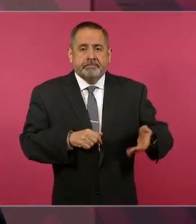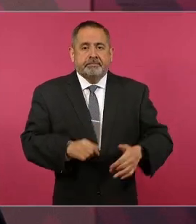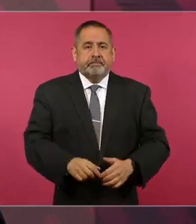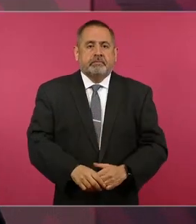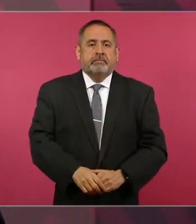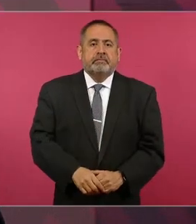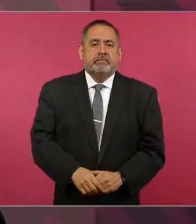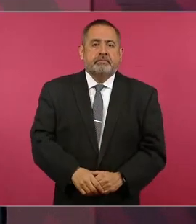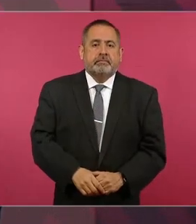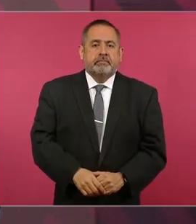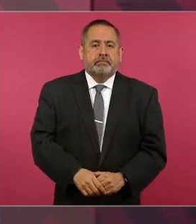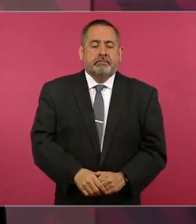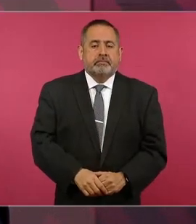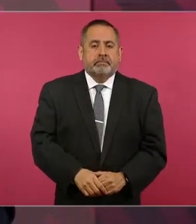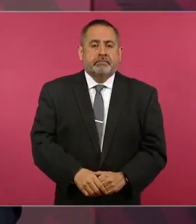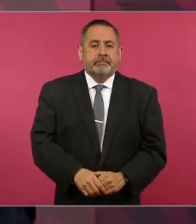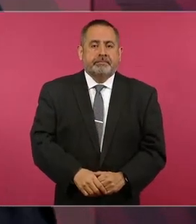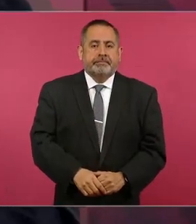se